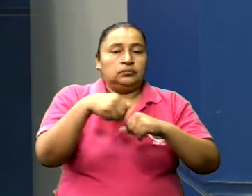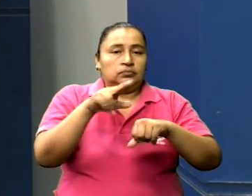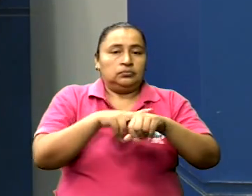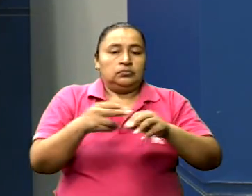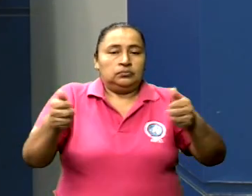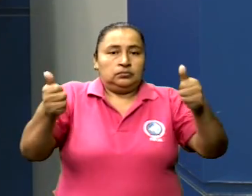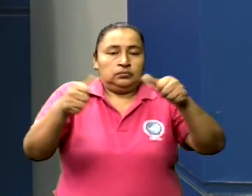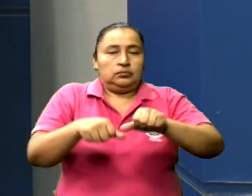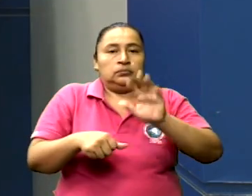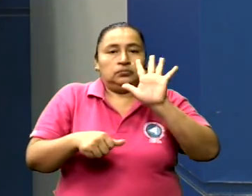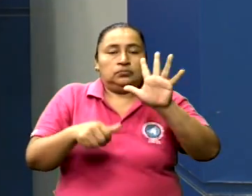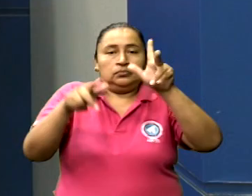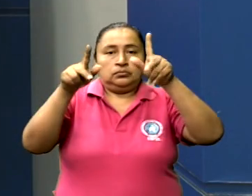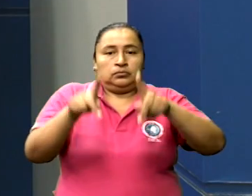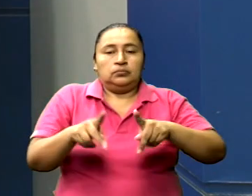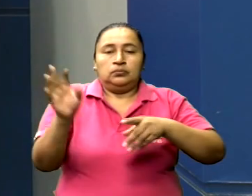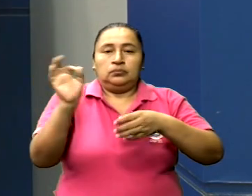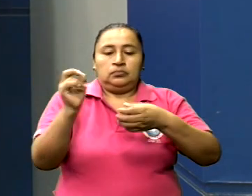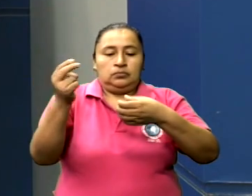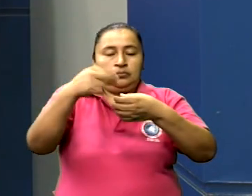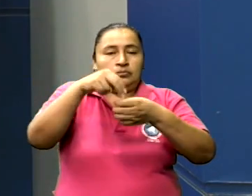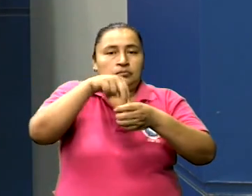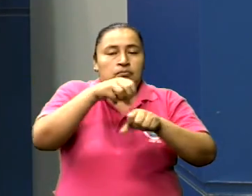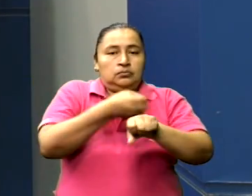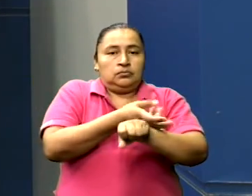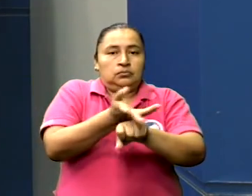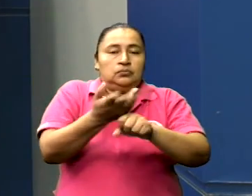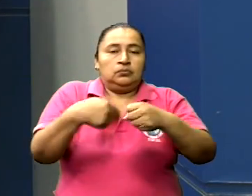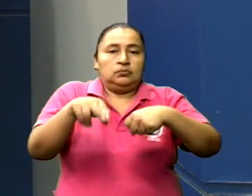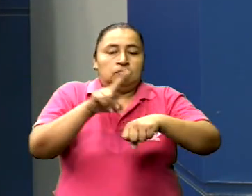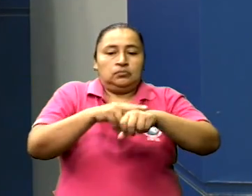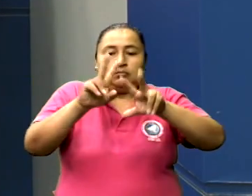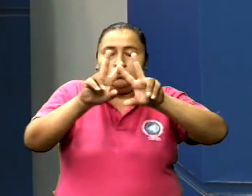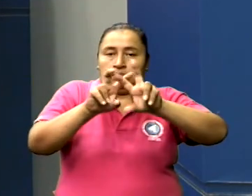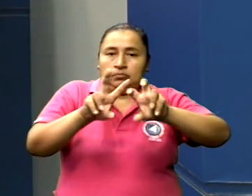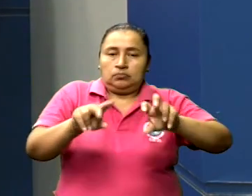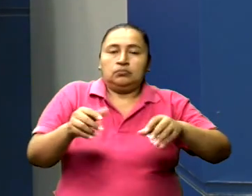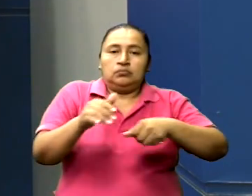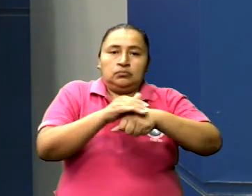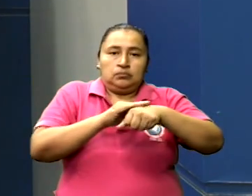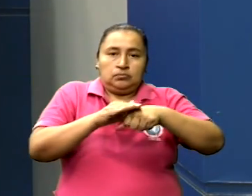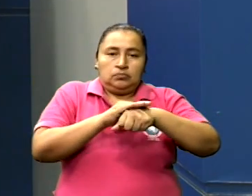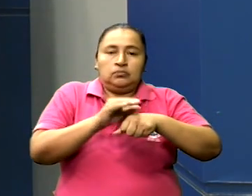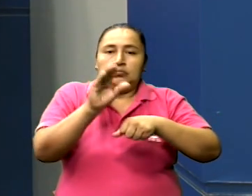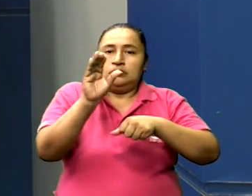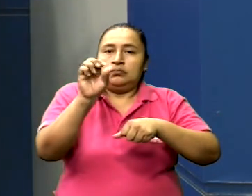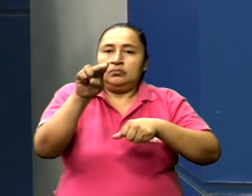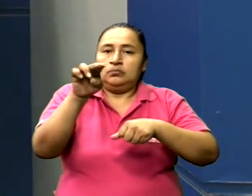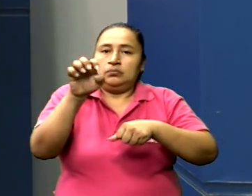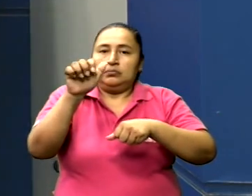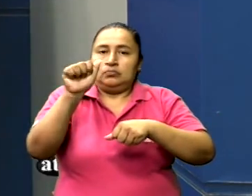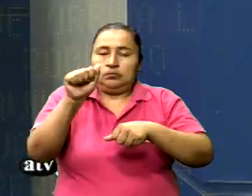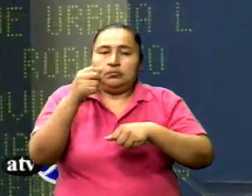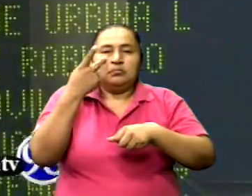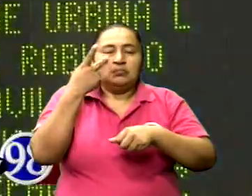los 5 integrantes que conformarán el Consejo Nacional de Evaluación y Acreditación, CENEA.